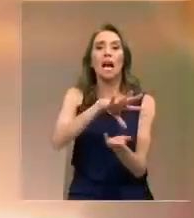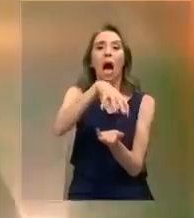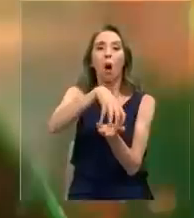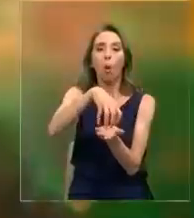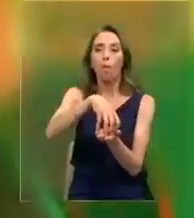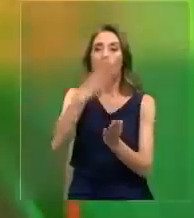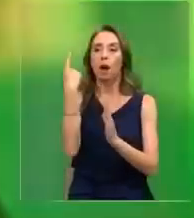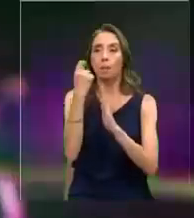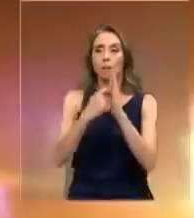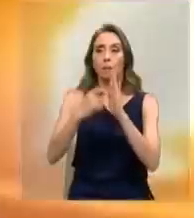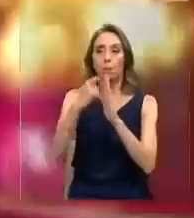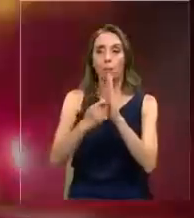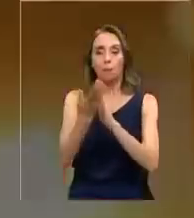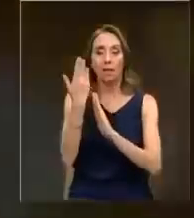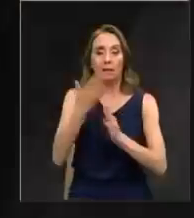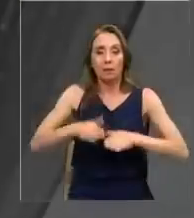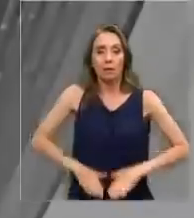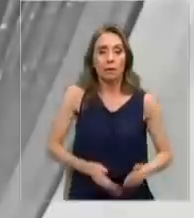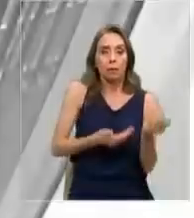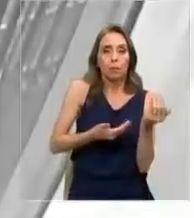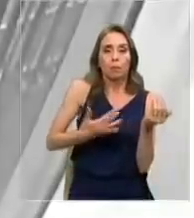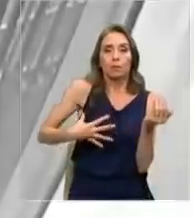hace solo meses había sido padre.